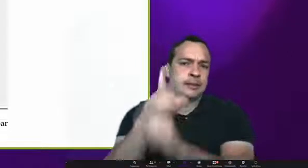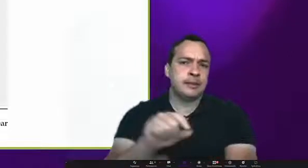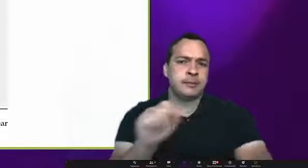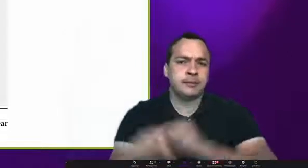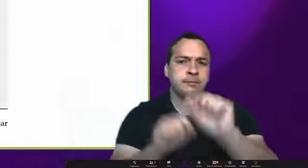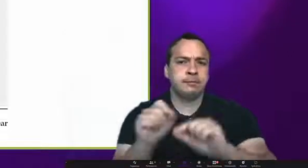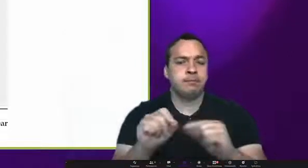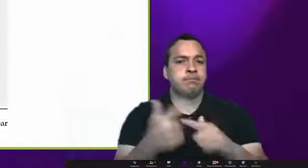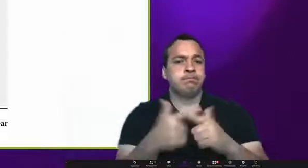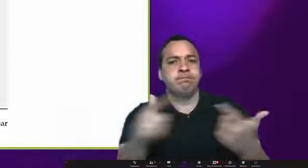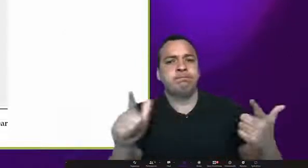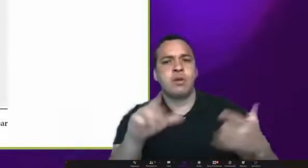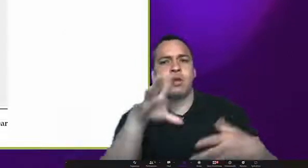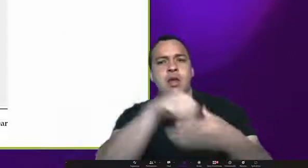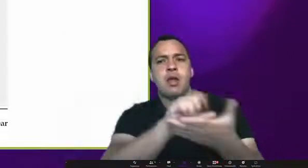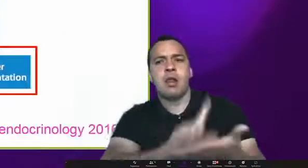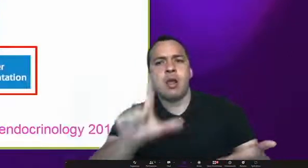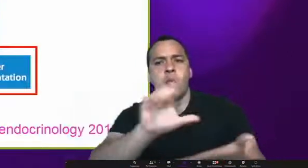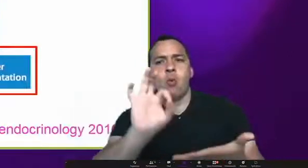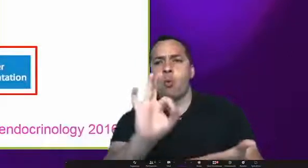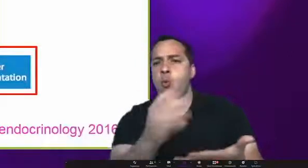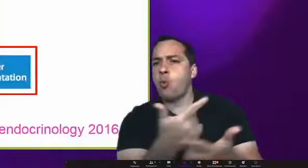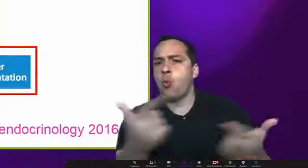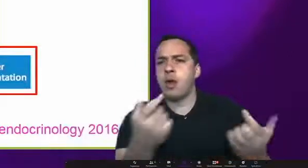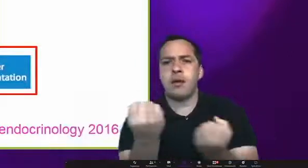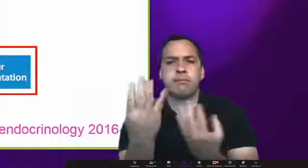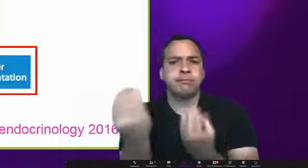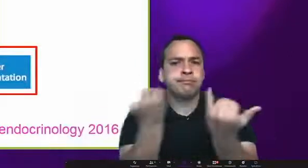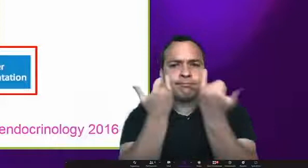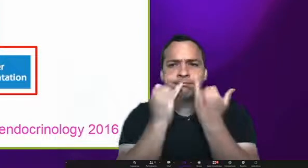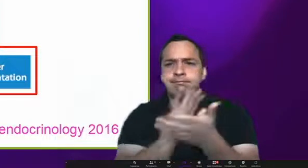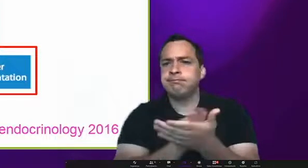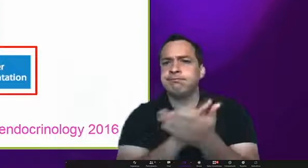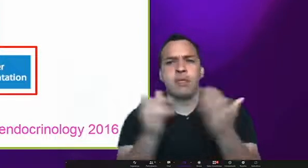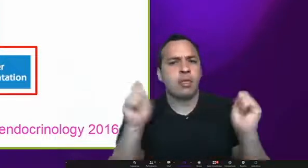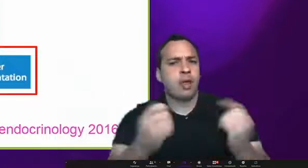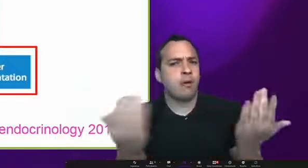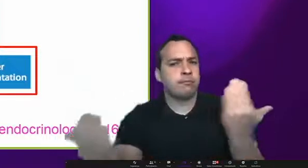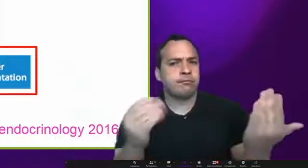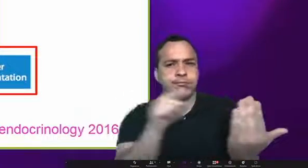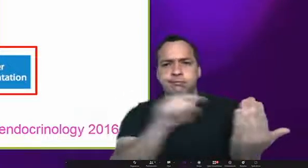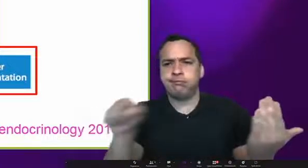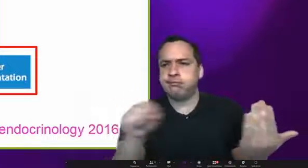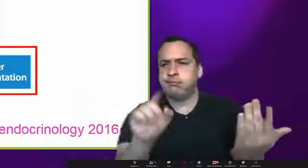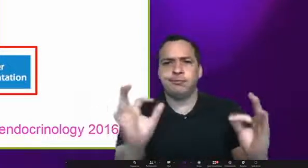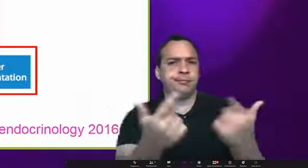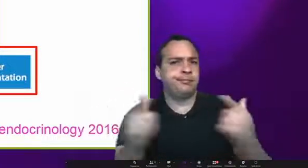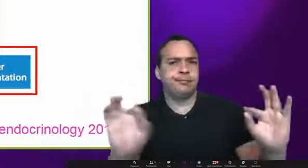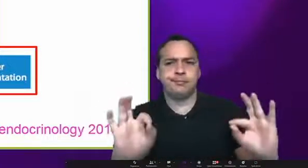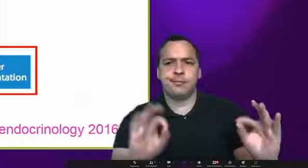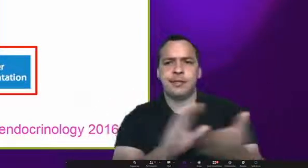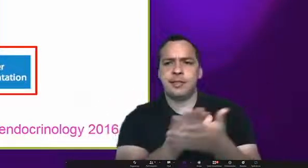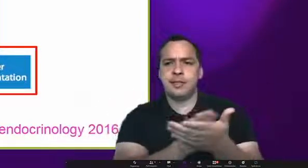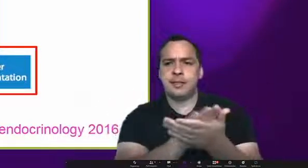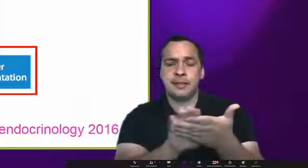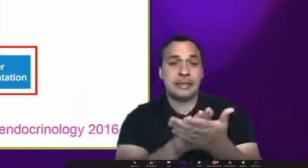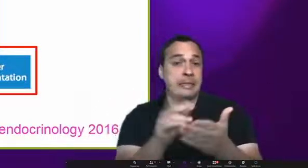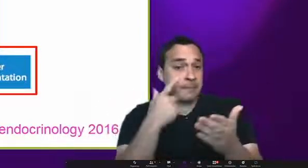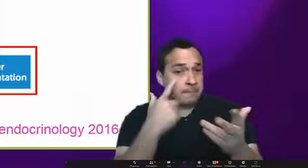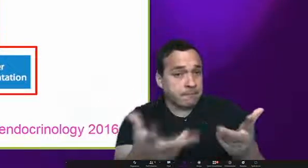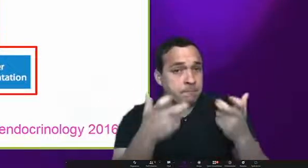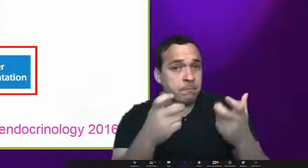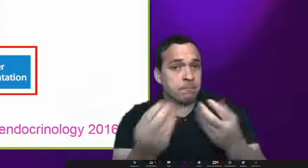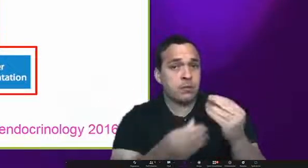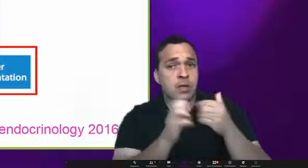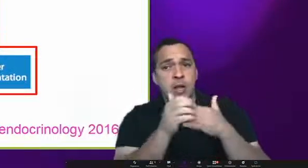datos que puedan confrontar unos con los otros. Si vamos a ver las guías, las pautas que el ENETS, que es